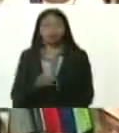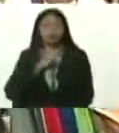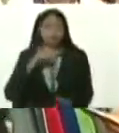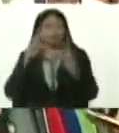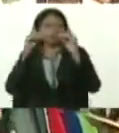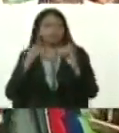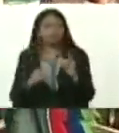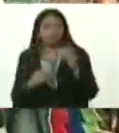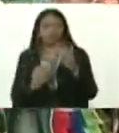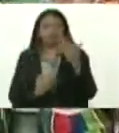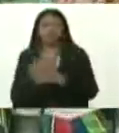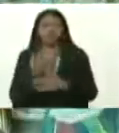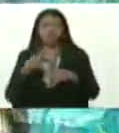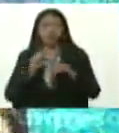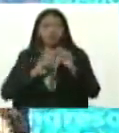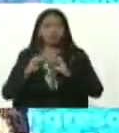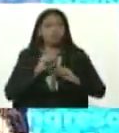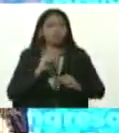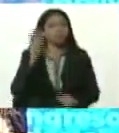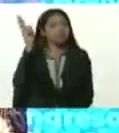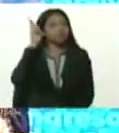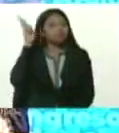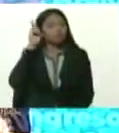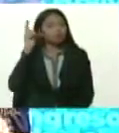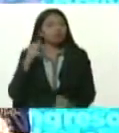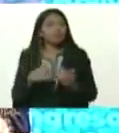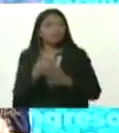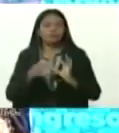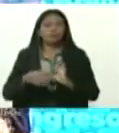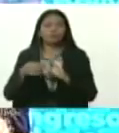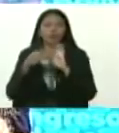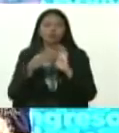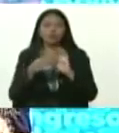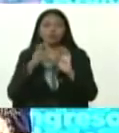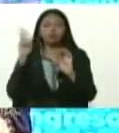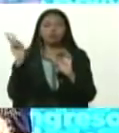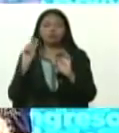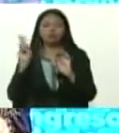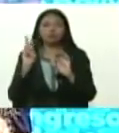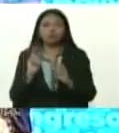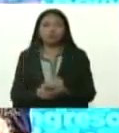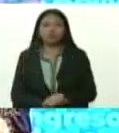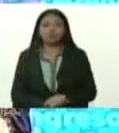decidimos fundar el Movimiento Indígena Unido de Venezuela.